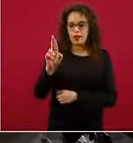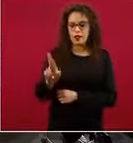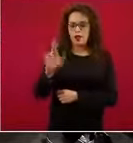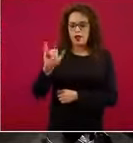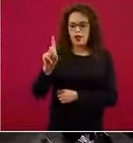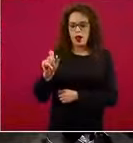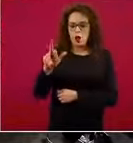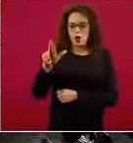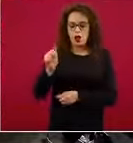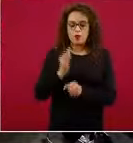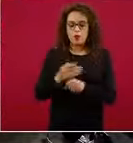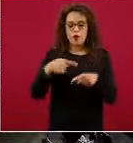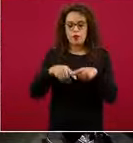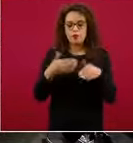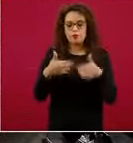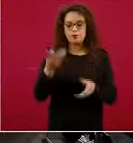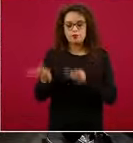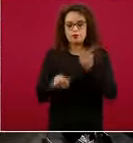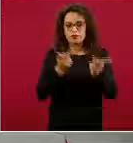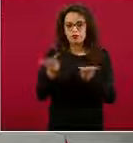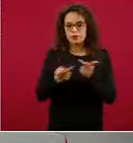Esa preguntas y comentarios, Juan Carlos Machorro.